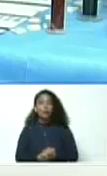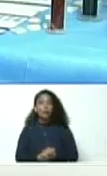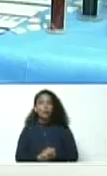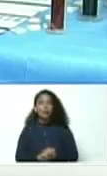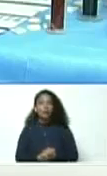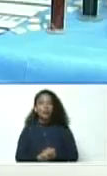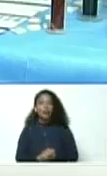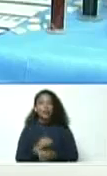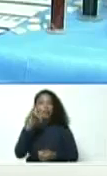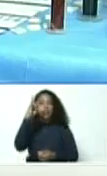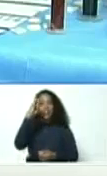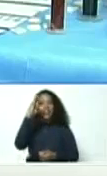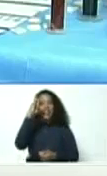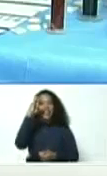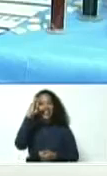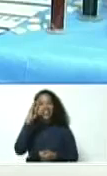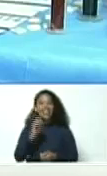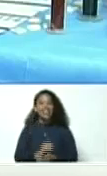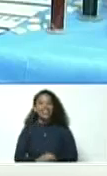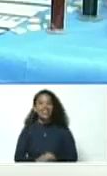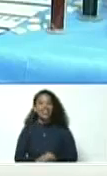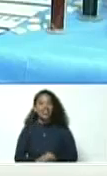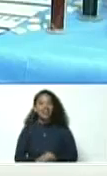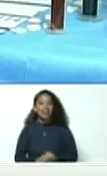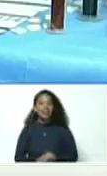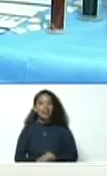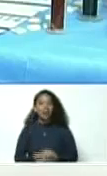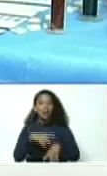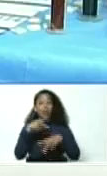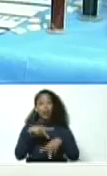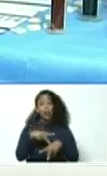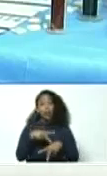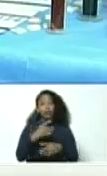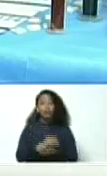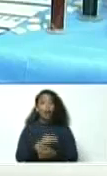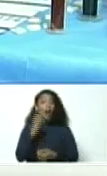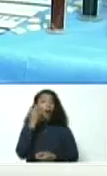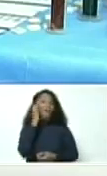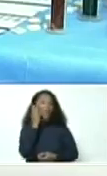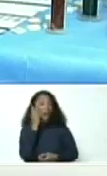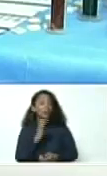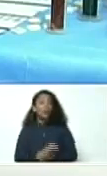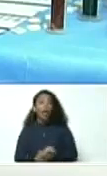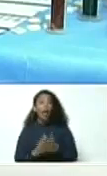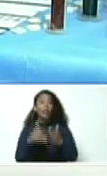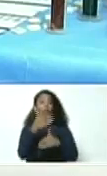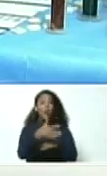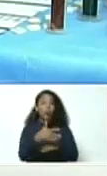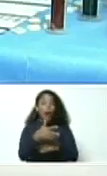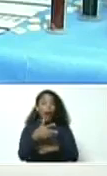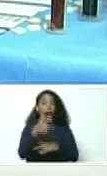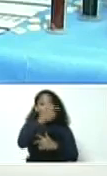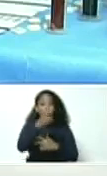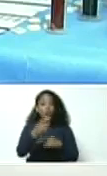por Instagram, no, Tito, no queda, por Facebook. Después la gente ve los videos,